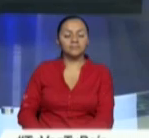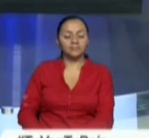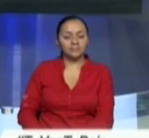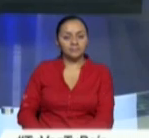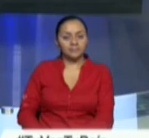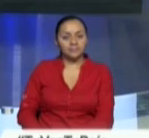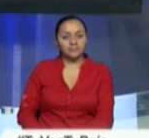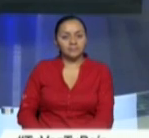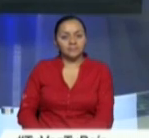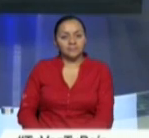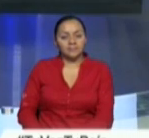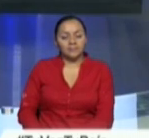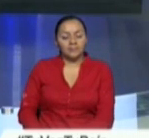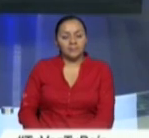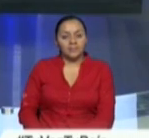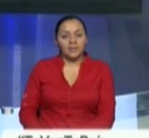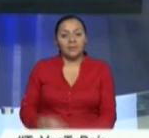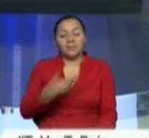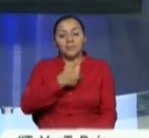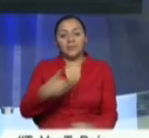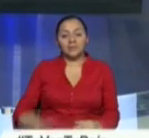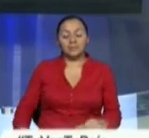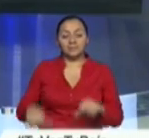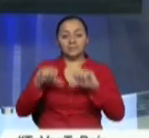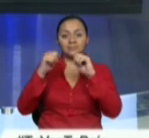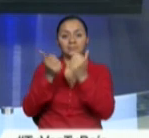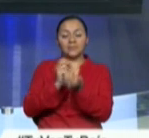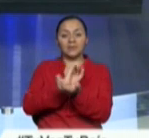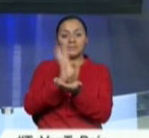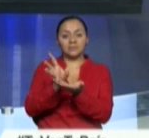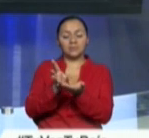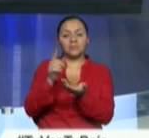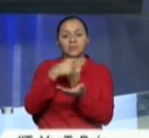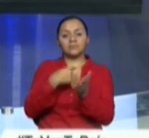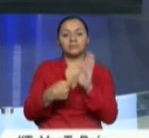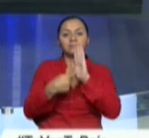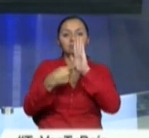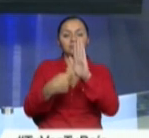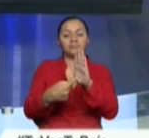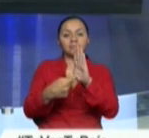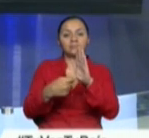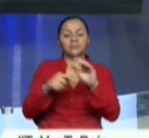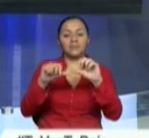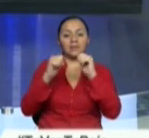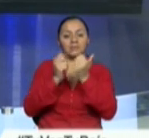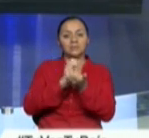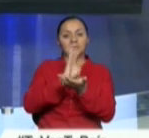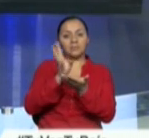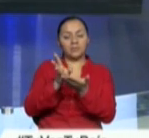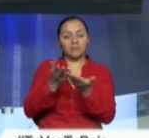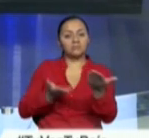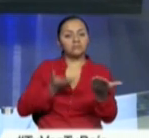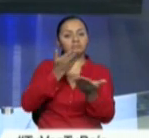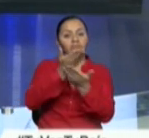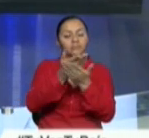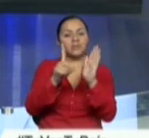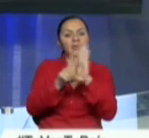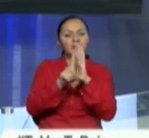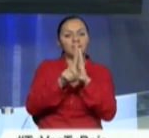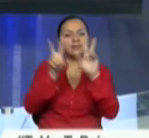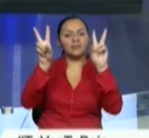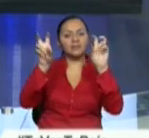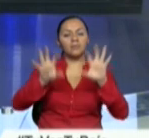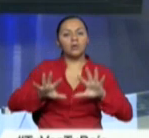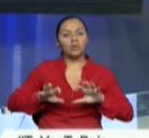acuerdo la presidenta de la asamblea nacional Gabriela riv de neira presentará ante el legislativo un proyecto de ley anticorrupción